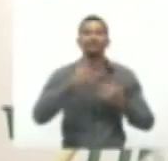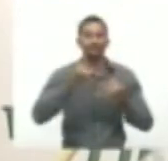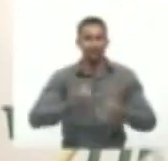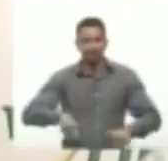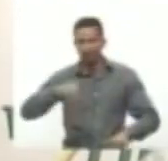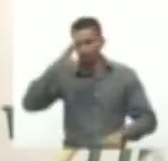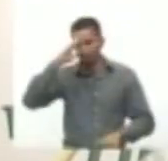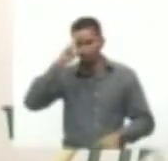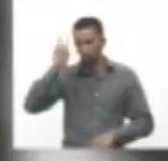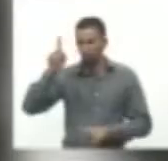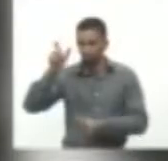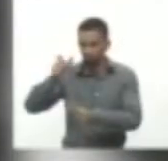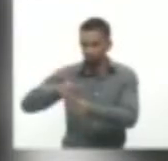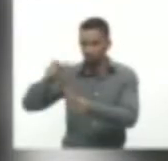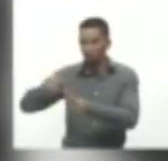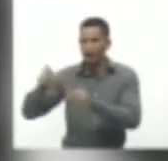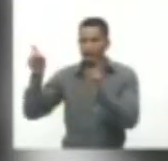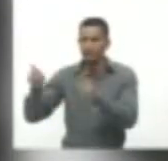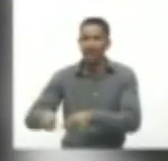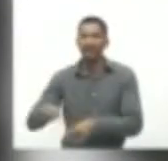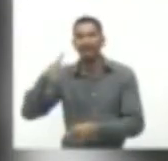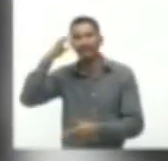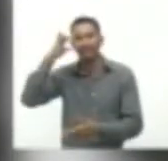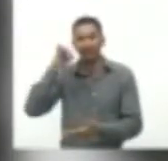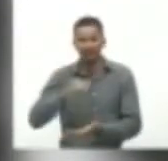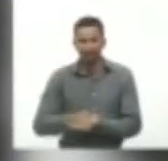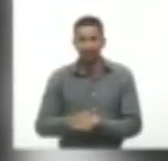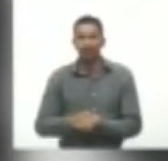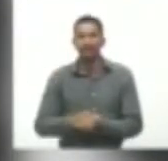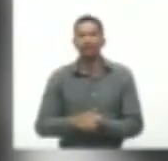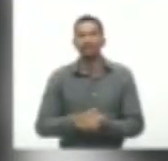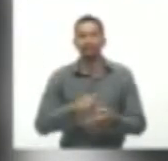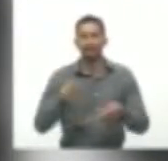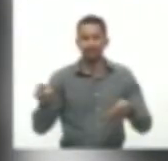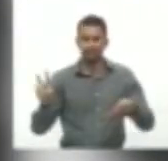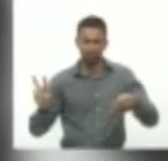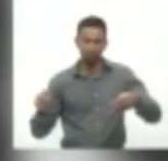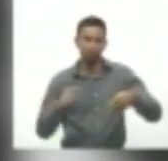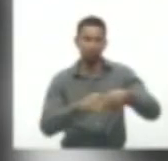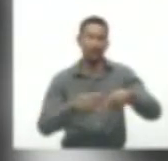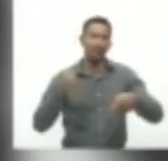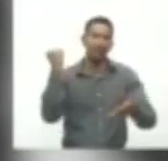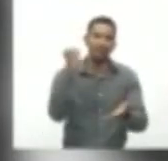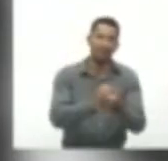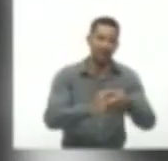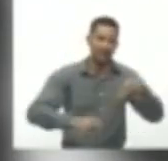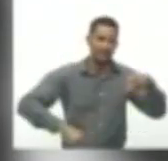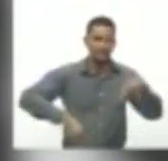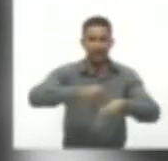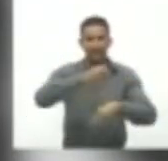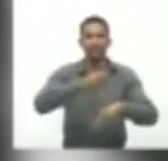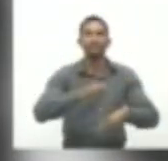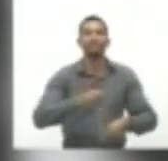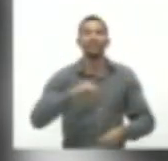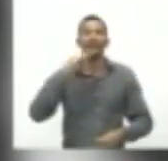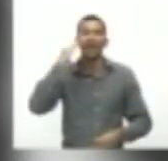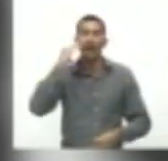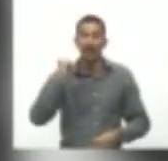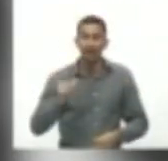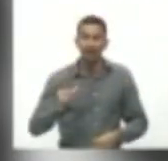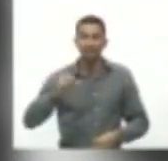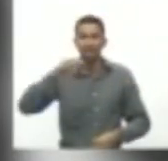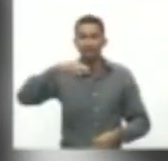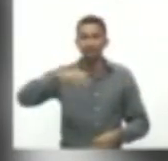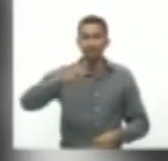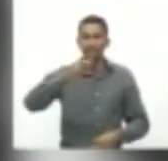personas, que son los presuntos responsables de este homicidio. Los capturados fueron identificados como Marilyn Esther Alonso Bor,